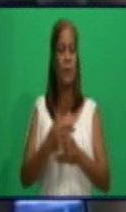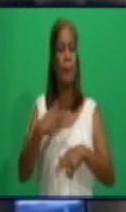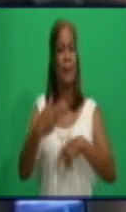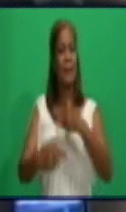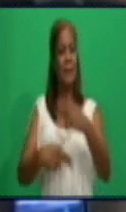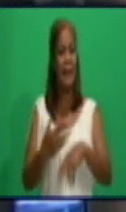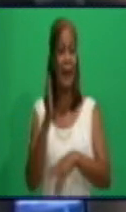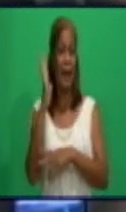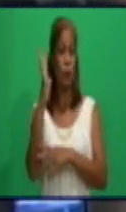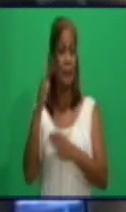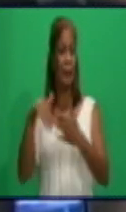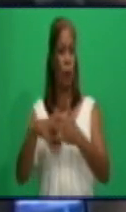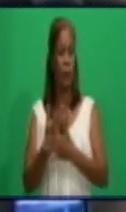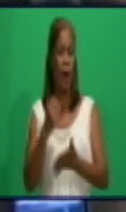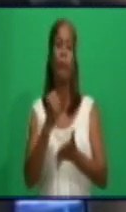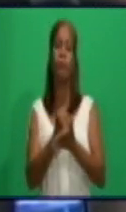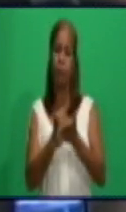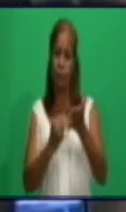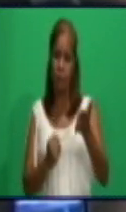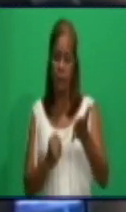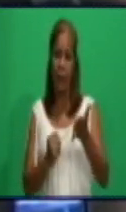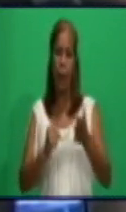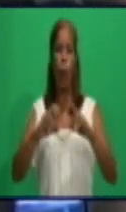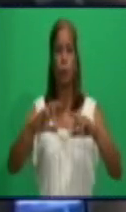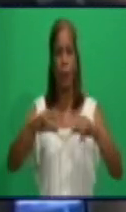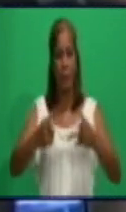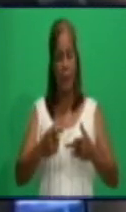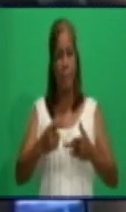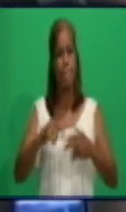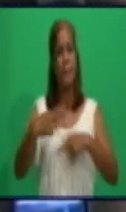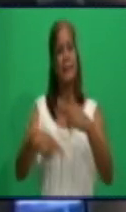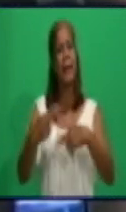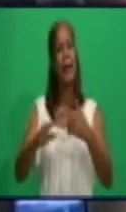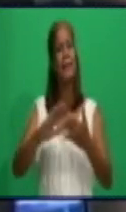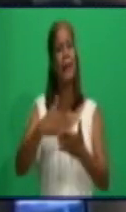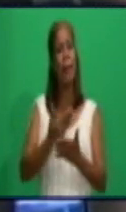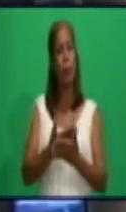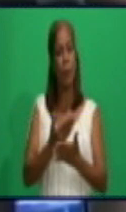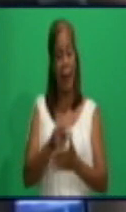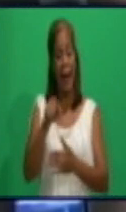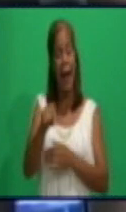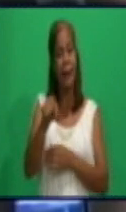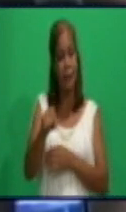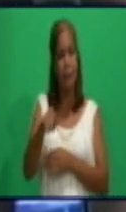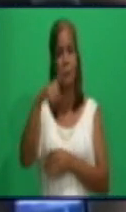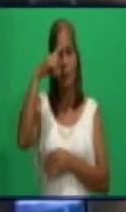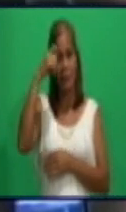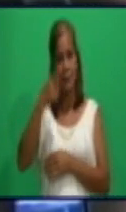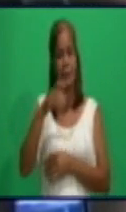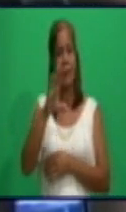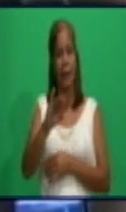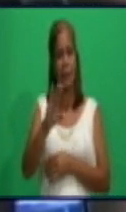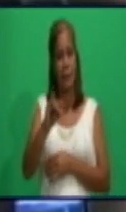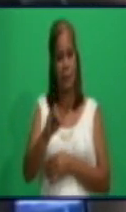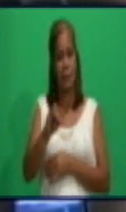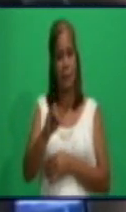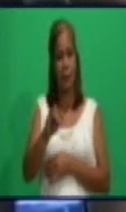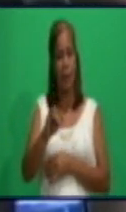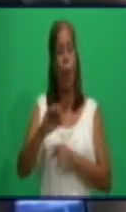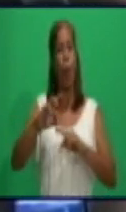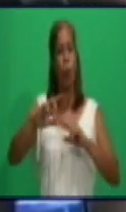quinto día de su fecha de confirmado, deben hacerle un PCR evolutivo que determina si usted es positivo. Se le repite después las 48